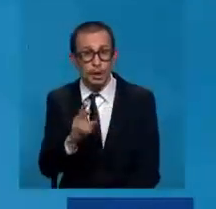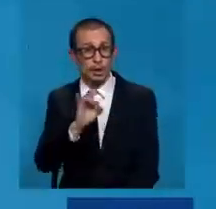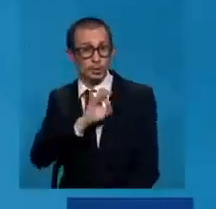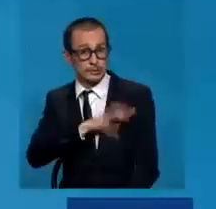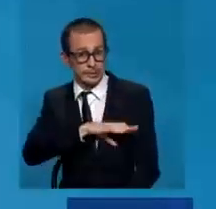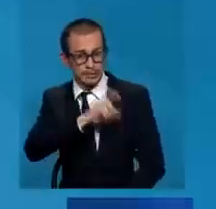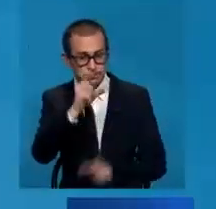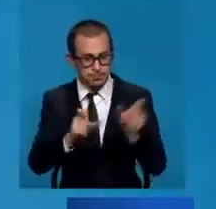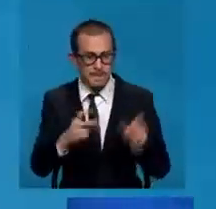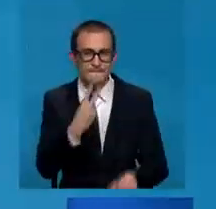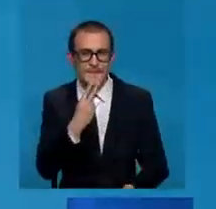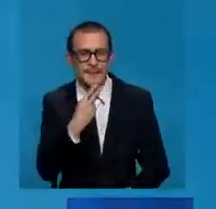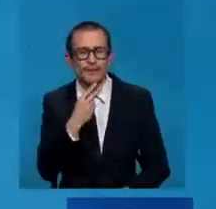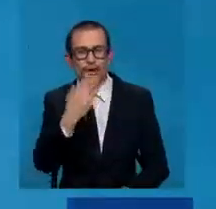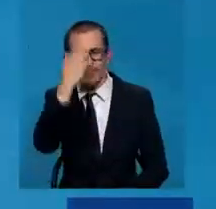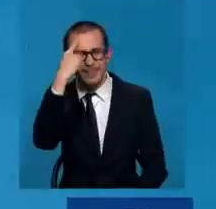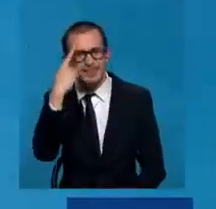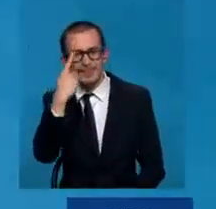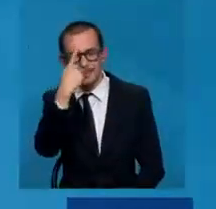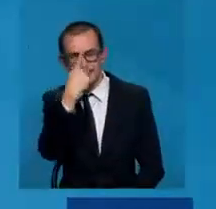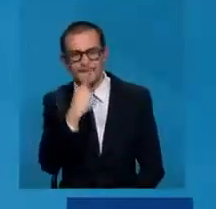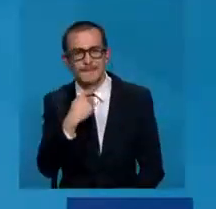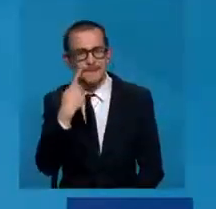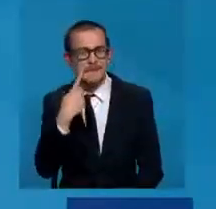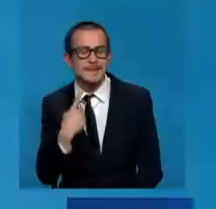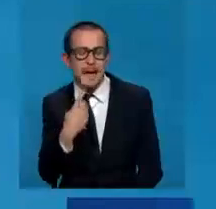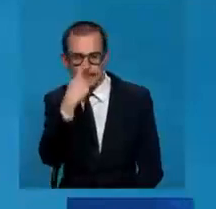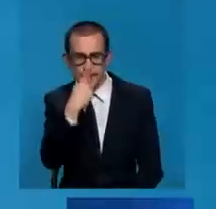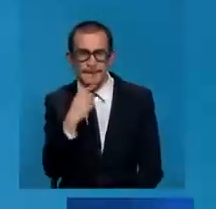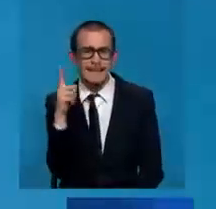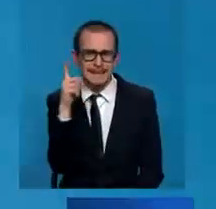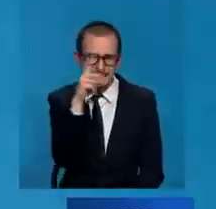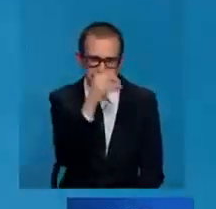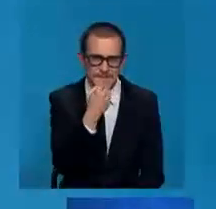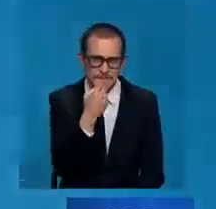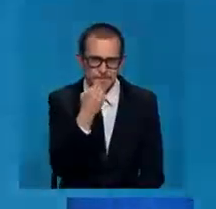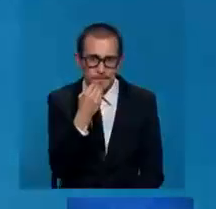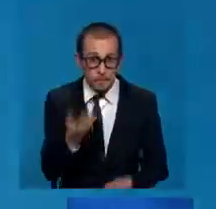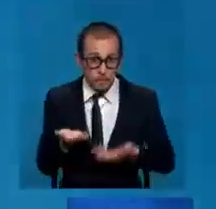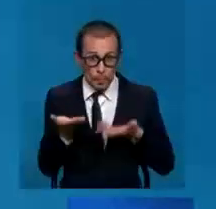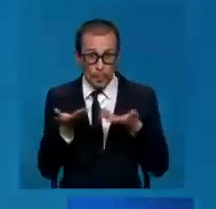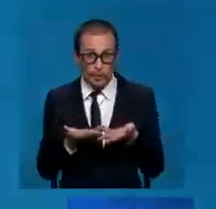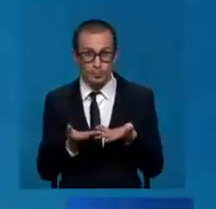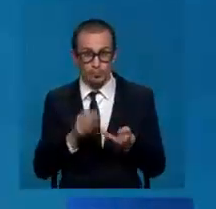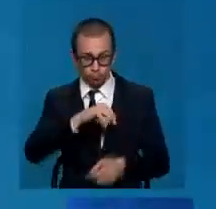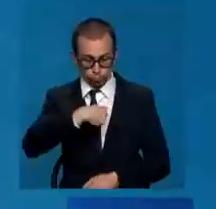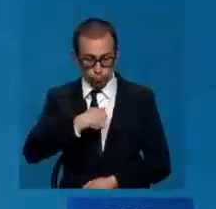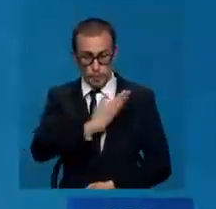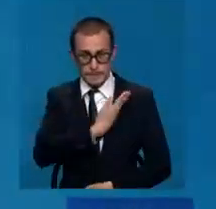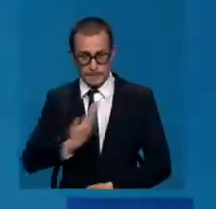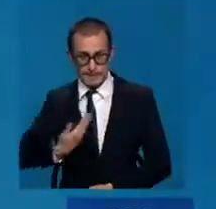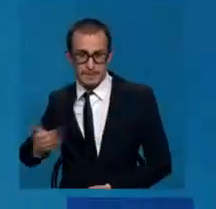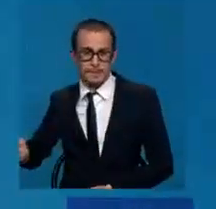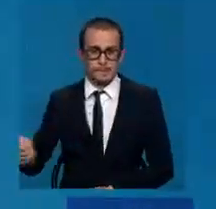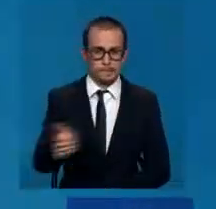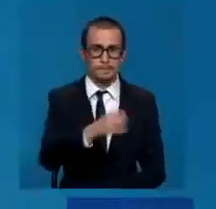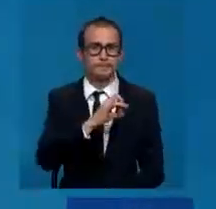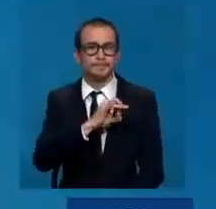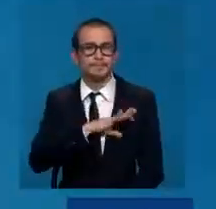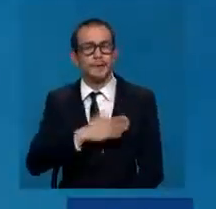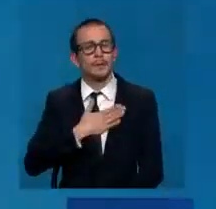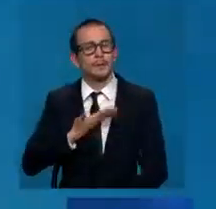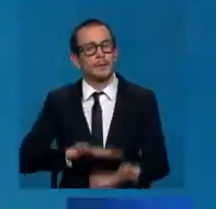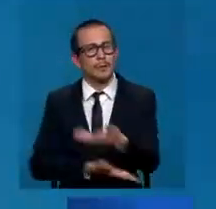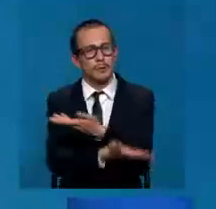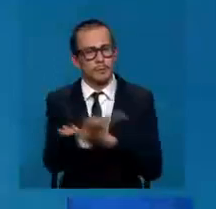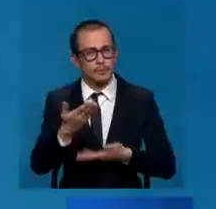chilenos hemos vivido días tristes y difíciles. Por eso, como presidente de todos los chilenos, quiero compartir